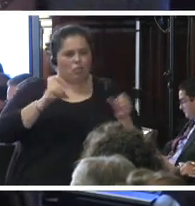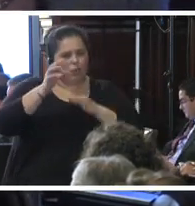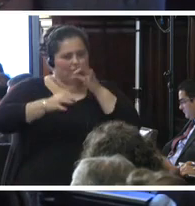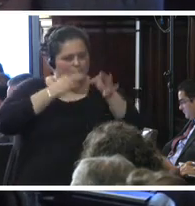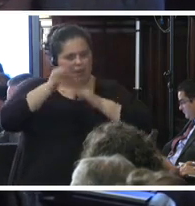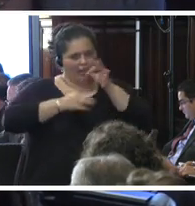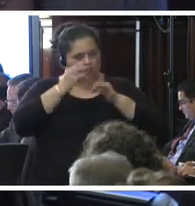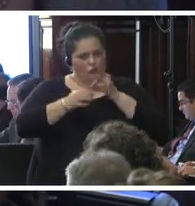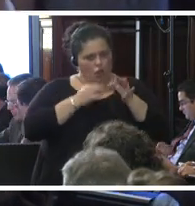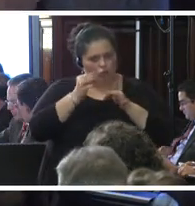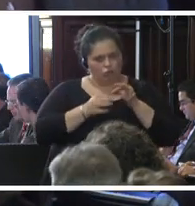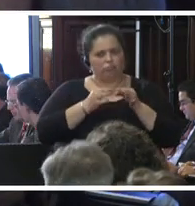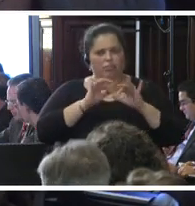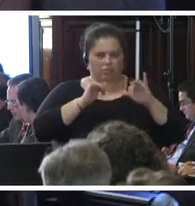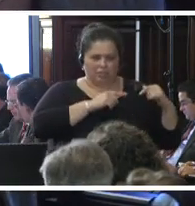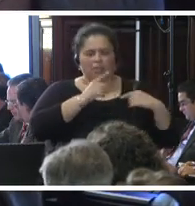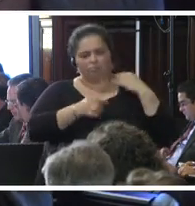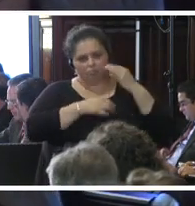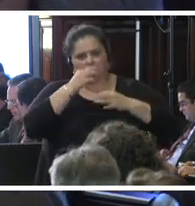para incluso